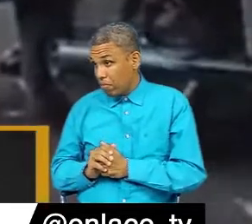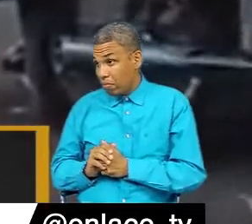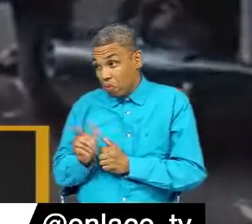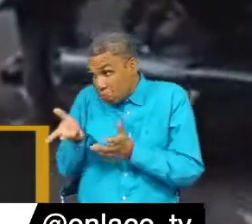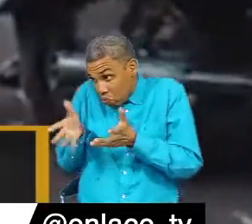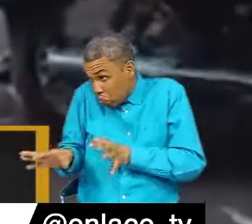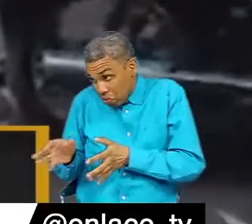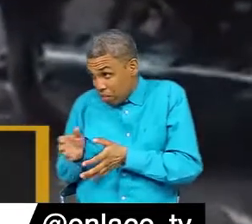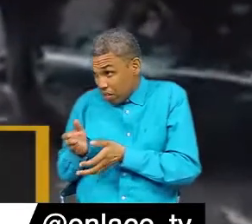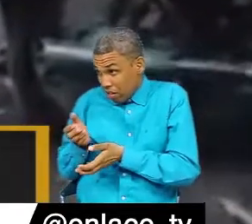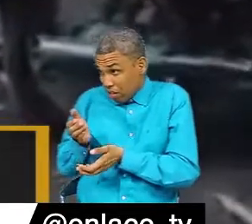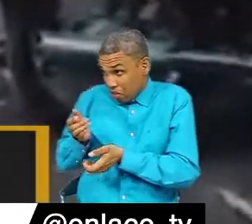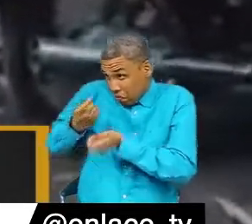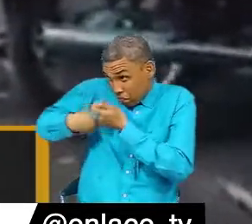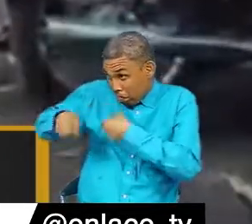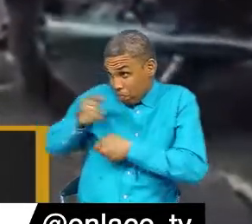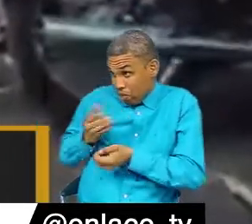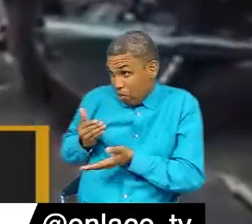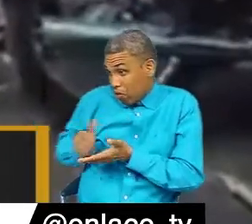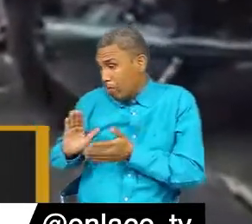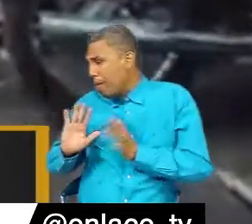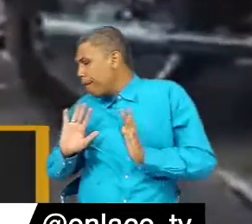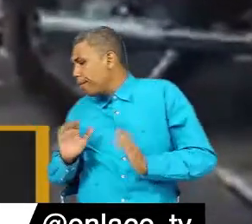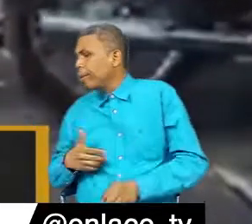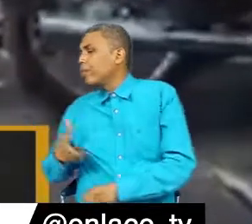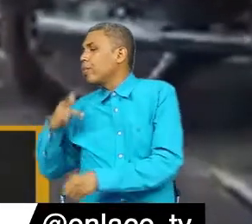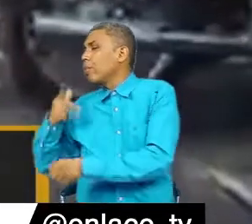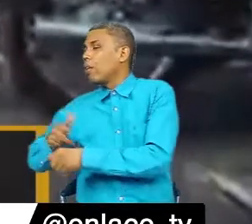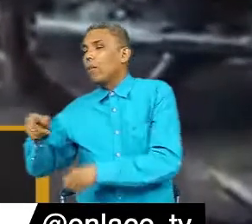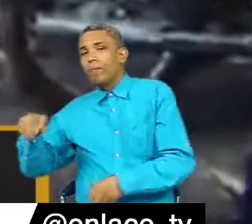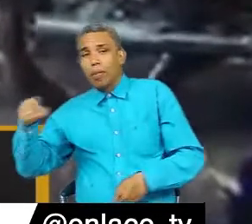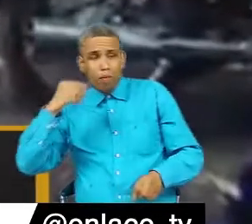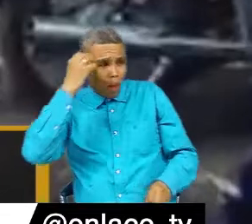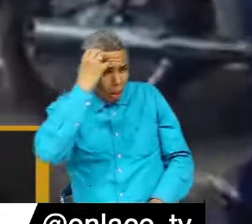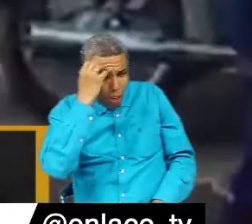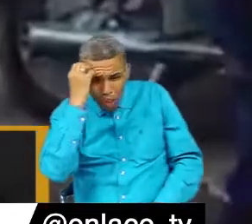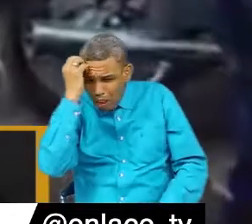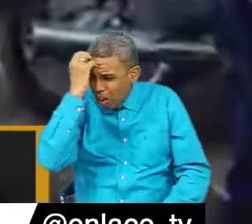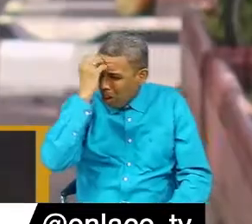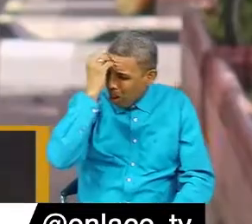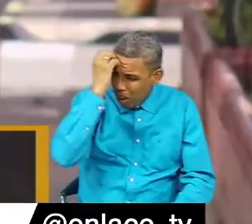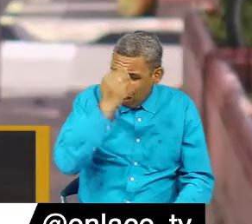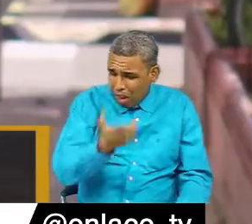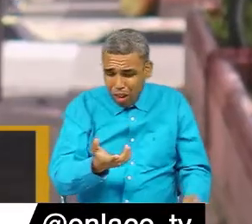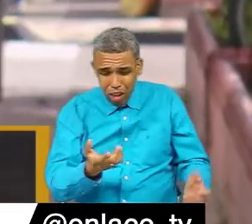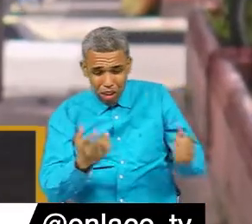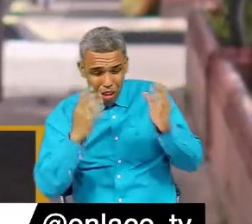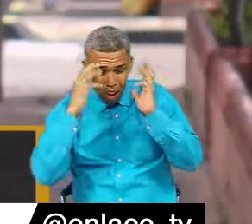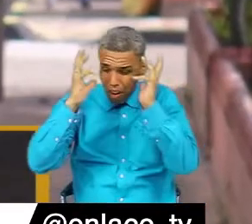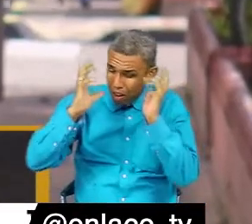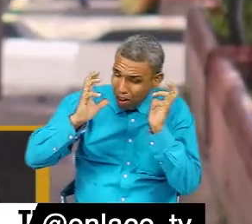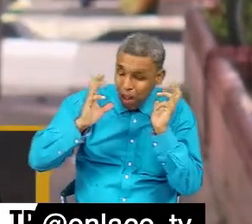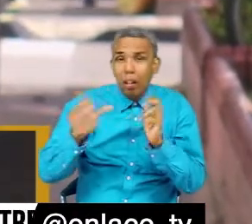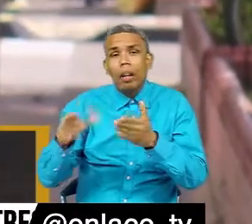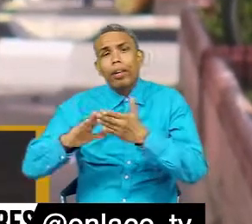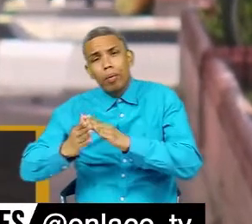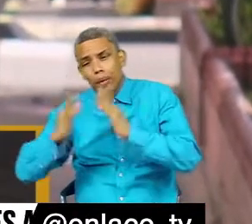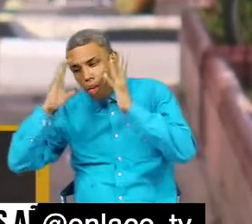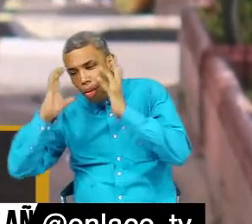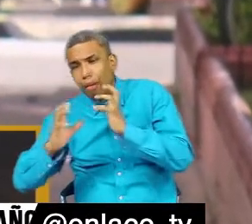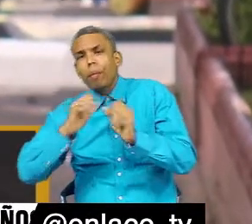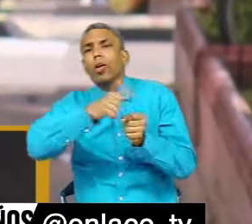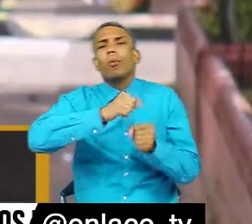estar pasando problemas psicológicos, se han enfermado, porque la presión psicológica de amedrentamiento que está ejerciendo Ecopetrol en